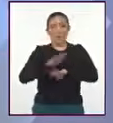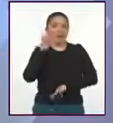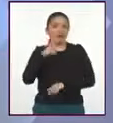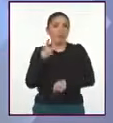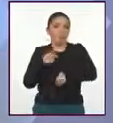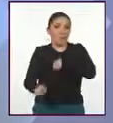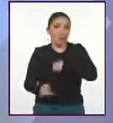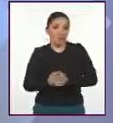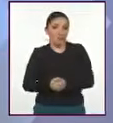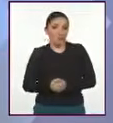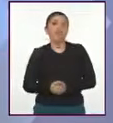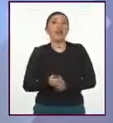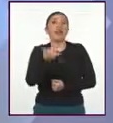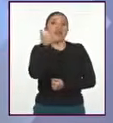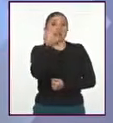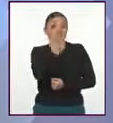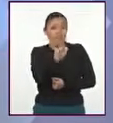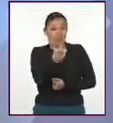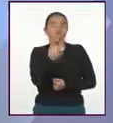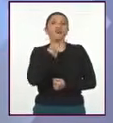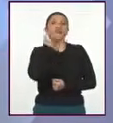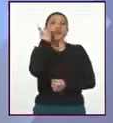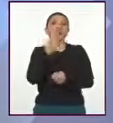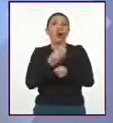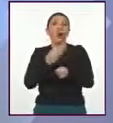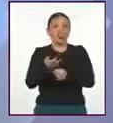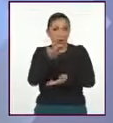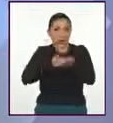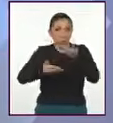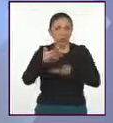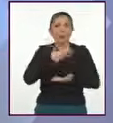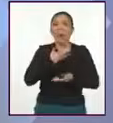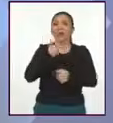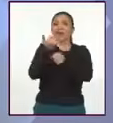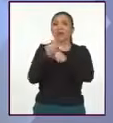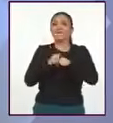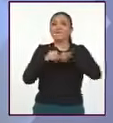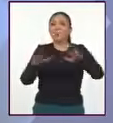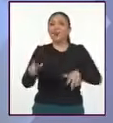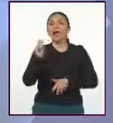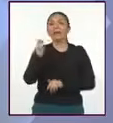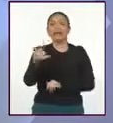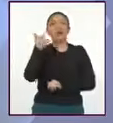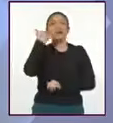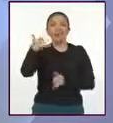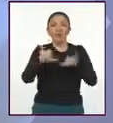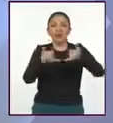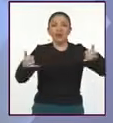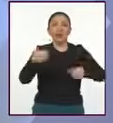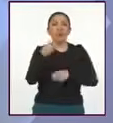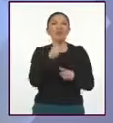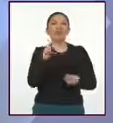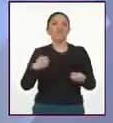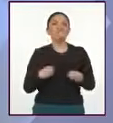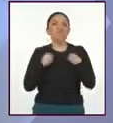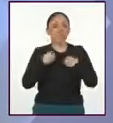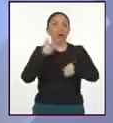sobre todo al respecto yo quisiera compartirles información sobre la línea de la vida, el cual el número